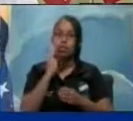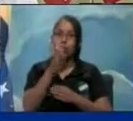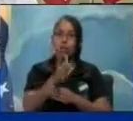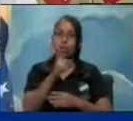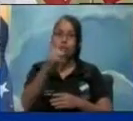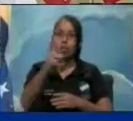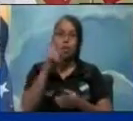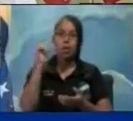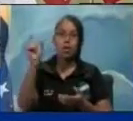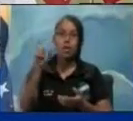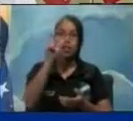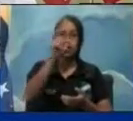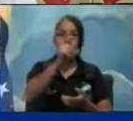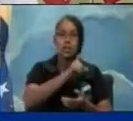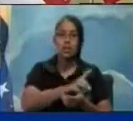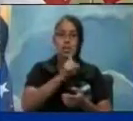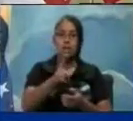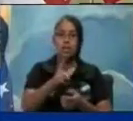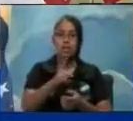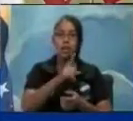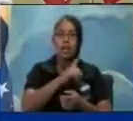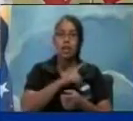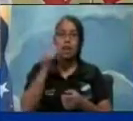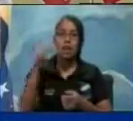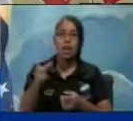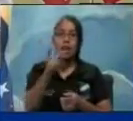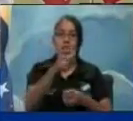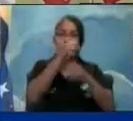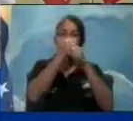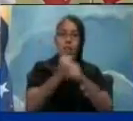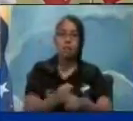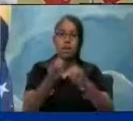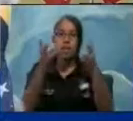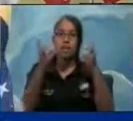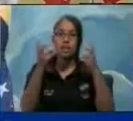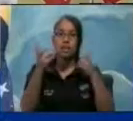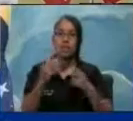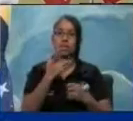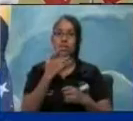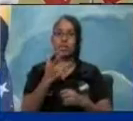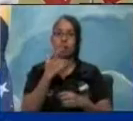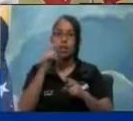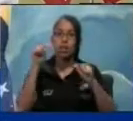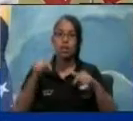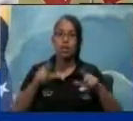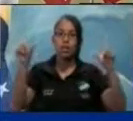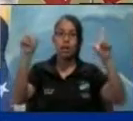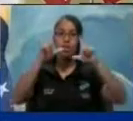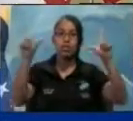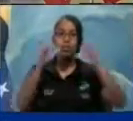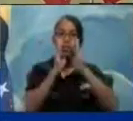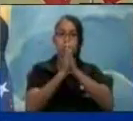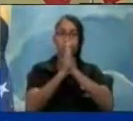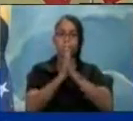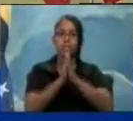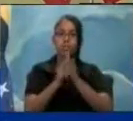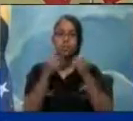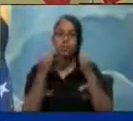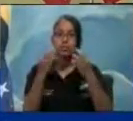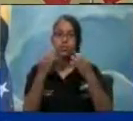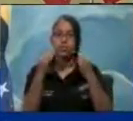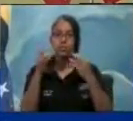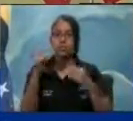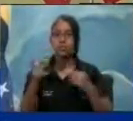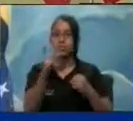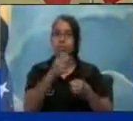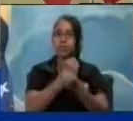una enseñanza. La gente espera recibir algo en estos matutinos. Tanta gente,